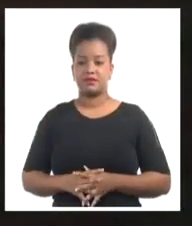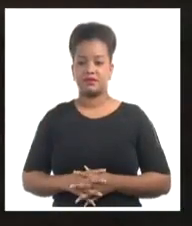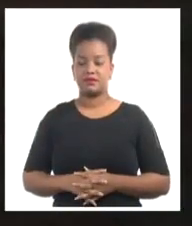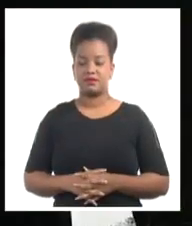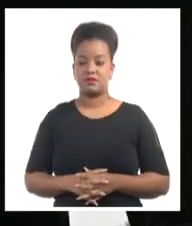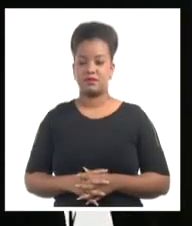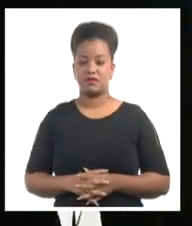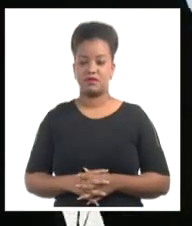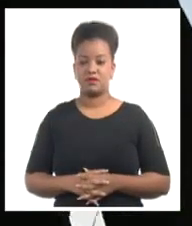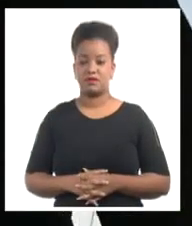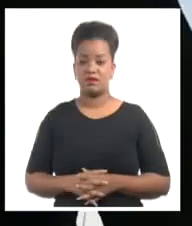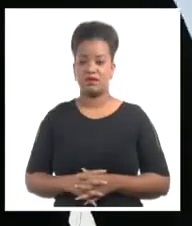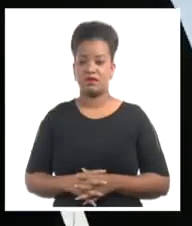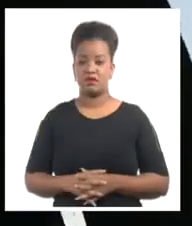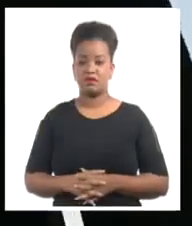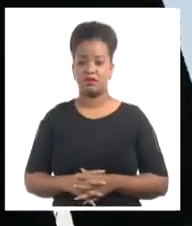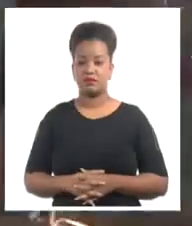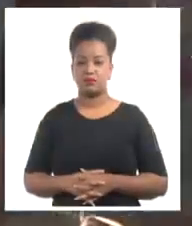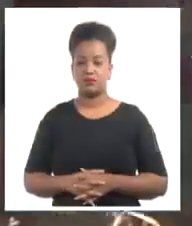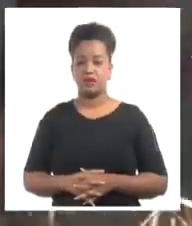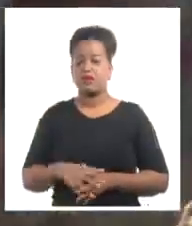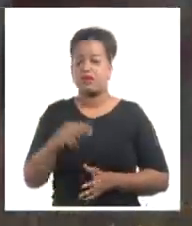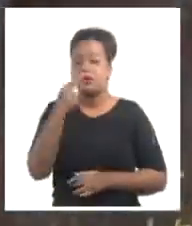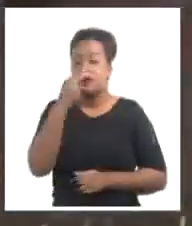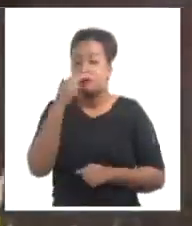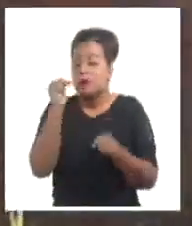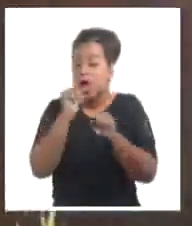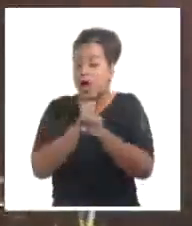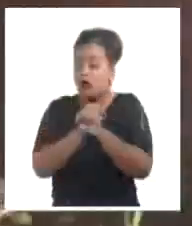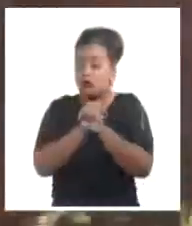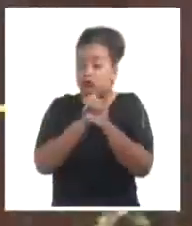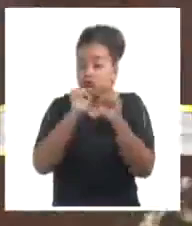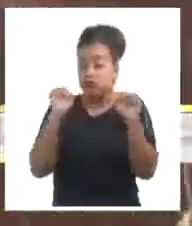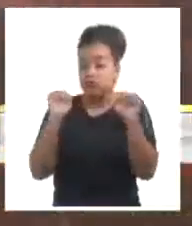Apenas se divisan los caminos de tierra roja de Batabanó.